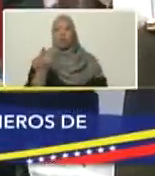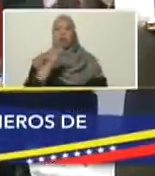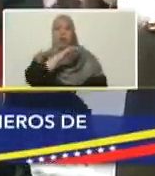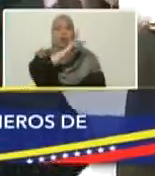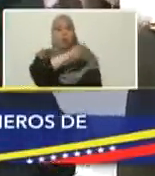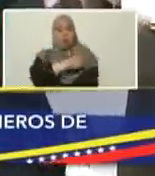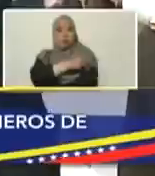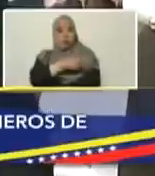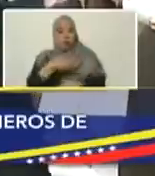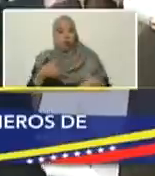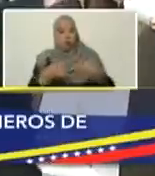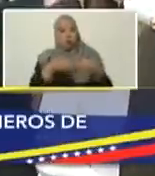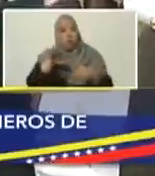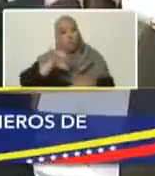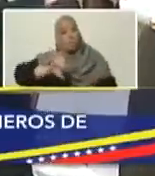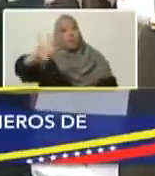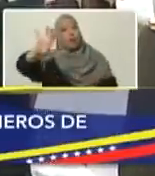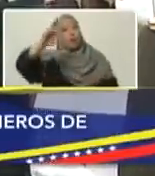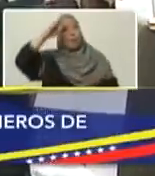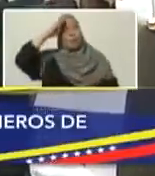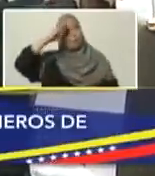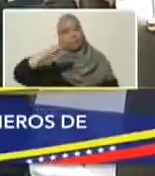militar de la patria.